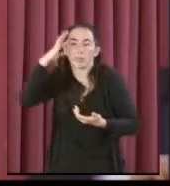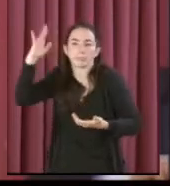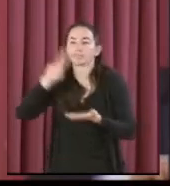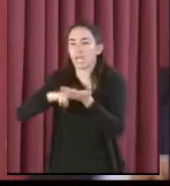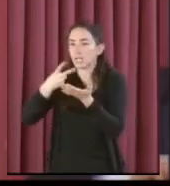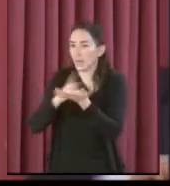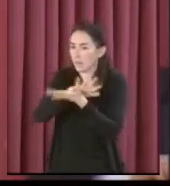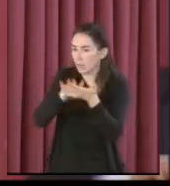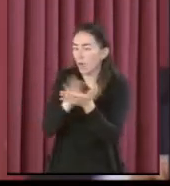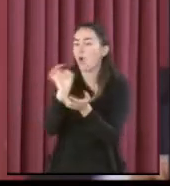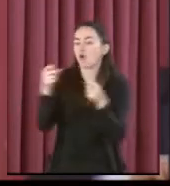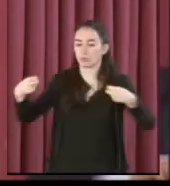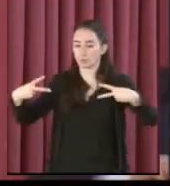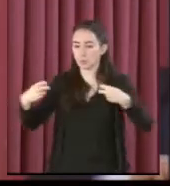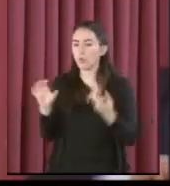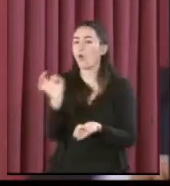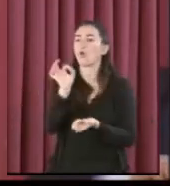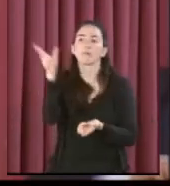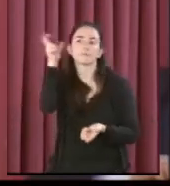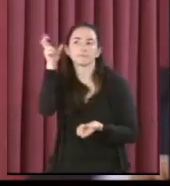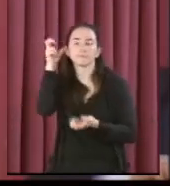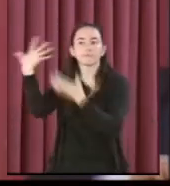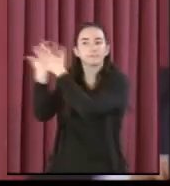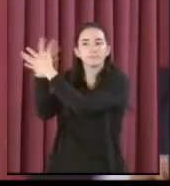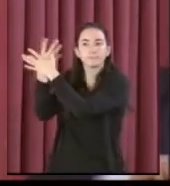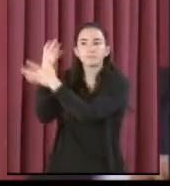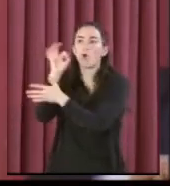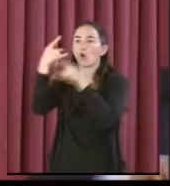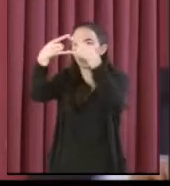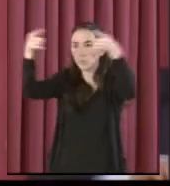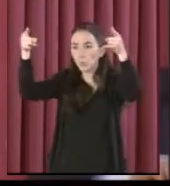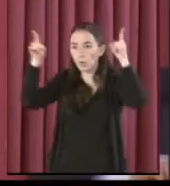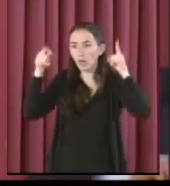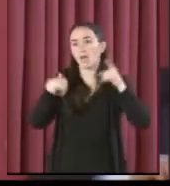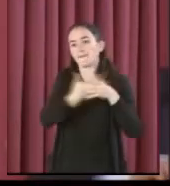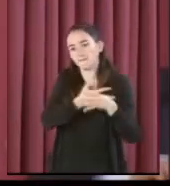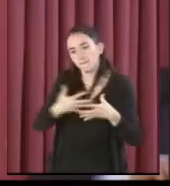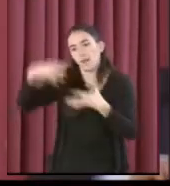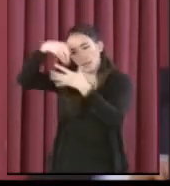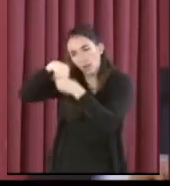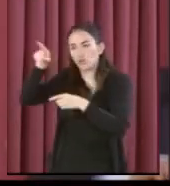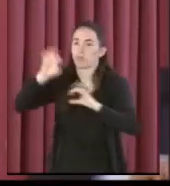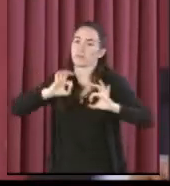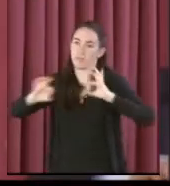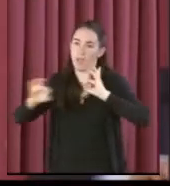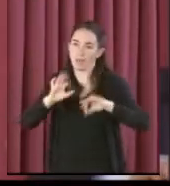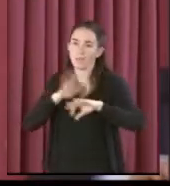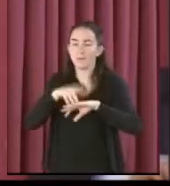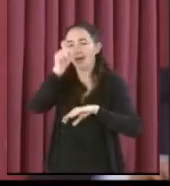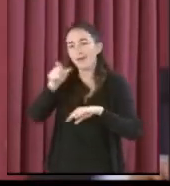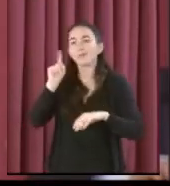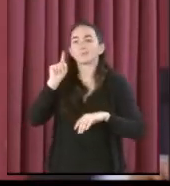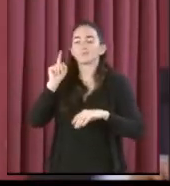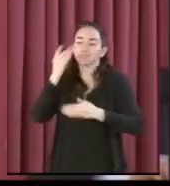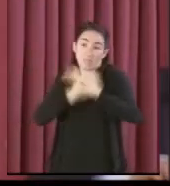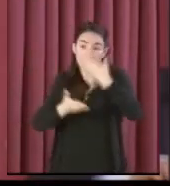signos, subtitulado, autodescripción o sistema de inducción magnética. Y para ello, este año vamos a programar